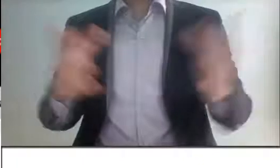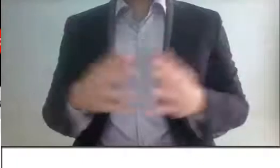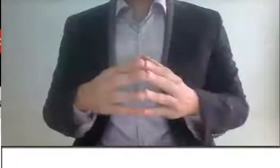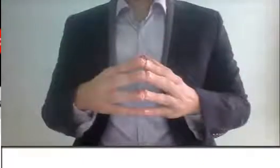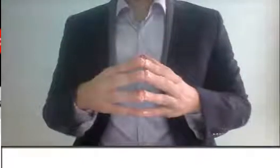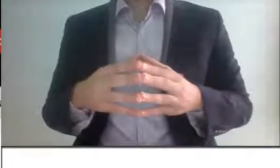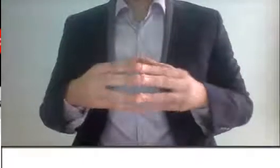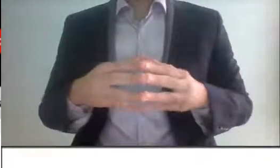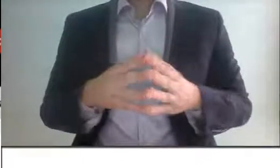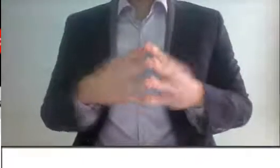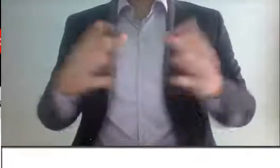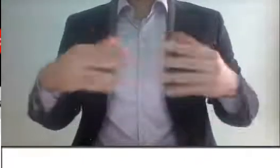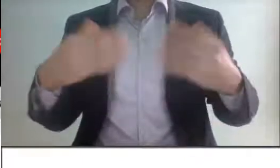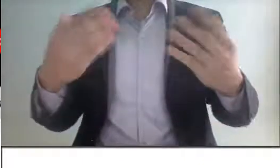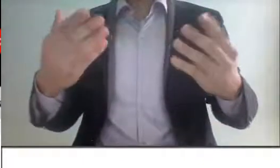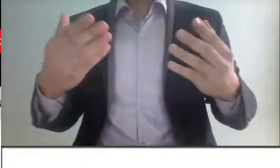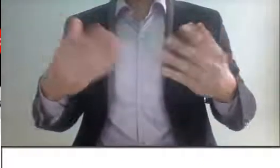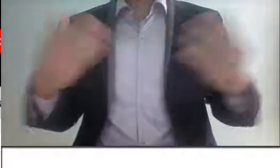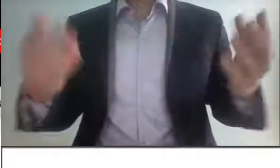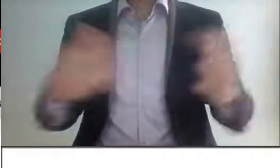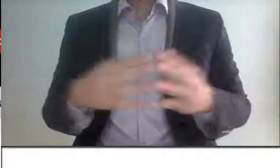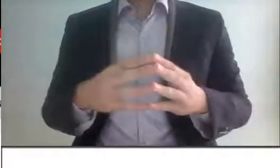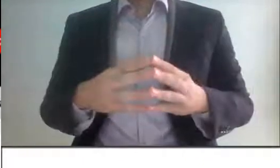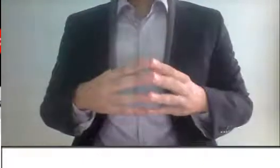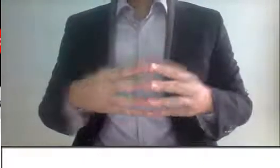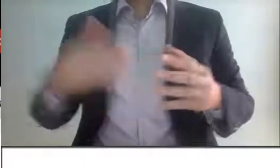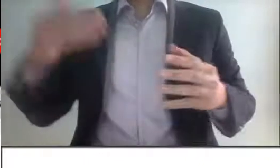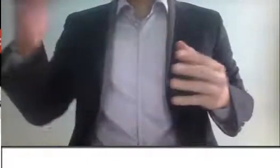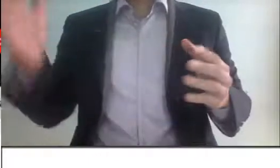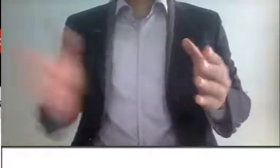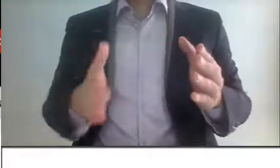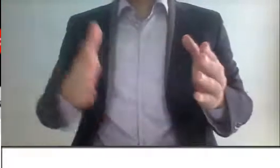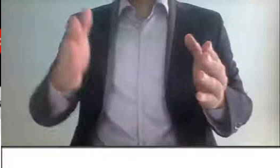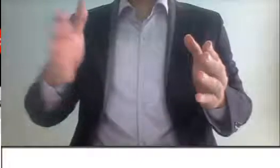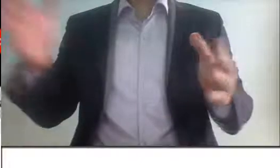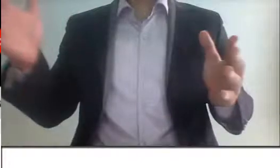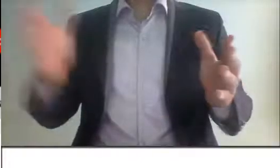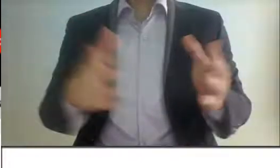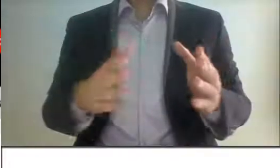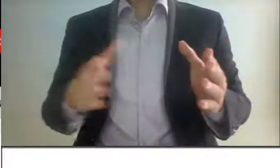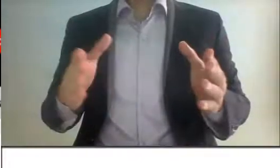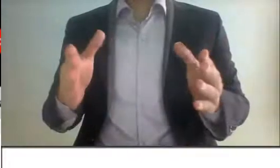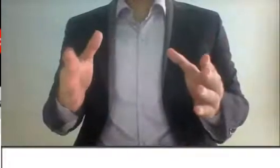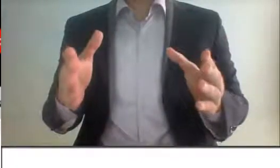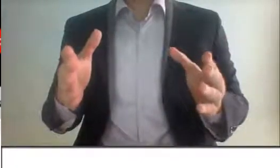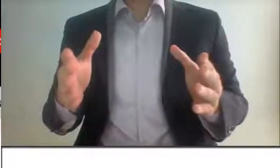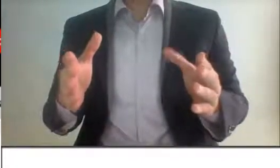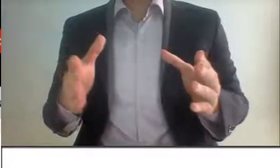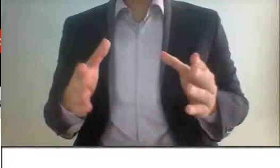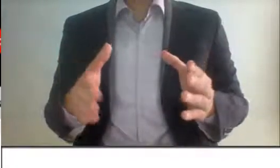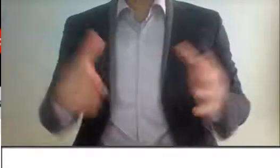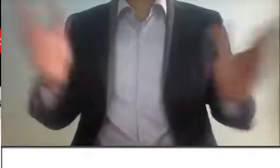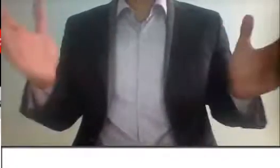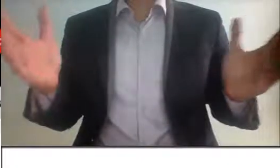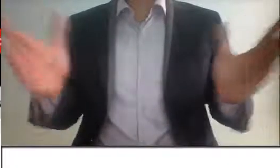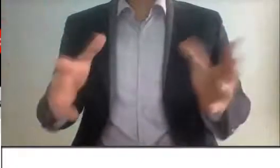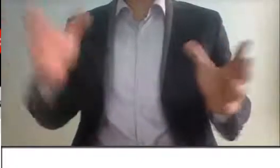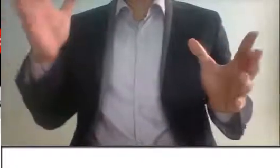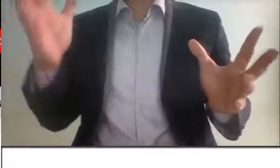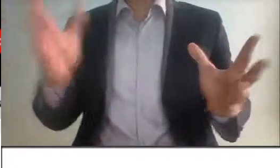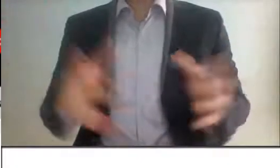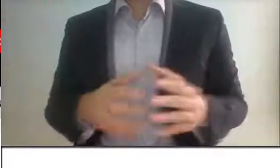vendérselo pues a menor precio, ¿no? De lo que realmente costó, entonces eso genera pérdidas. Lo que estamos viendo es precisamente eso, que estos que quieran regresar al